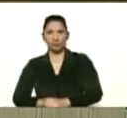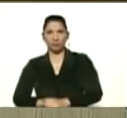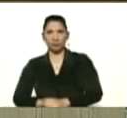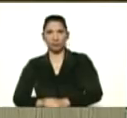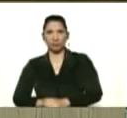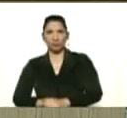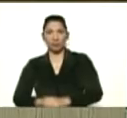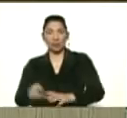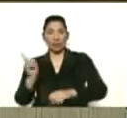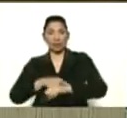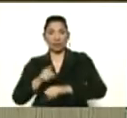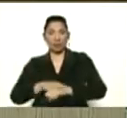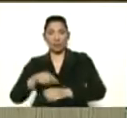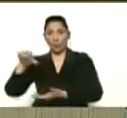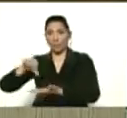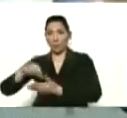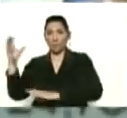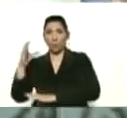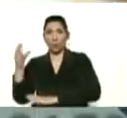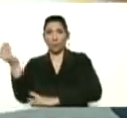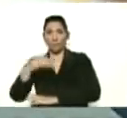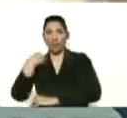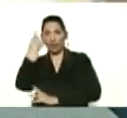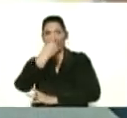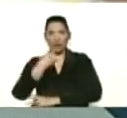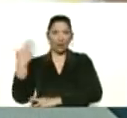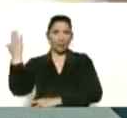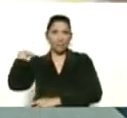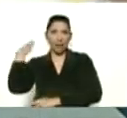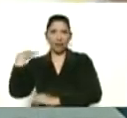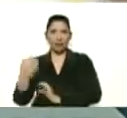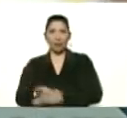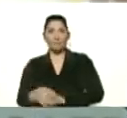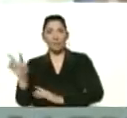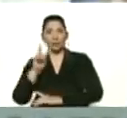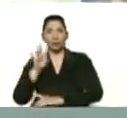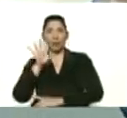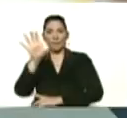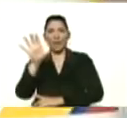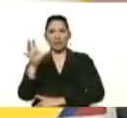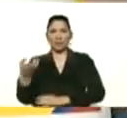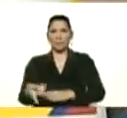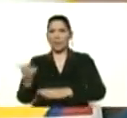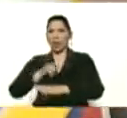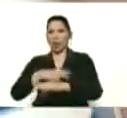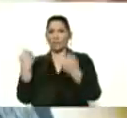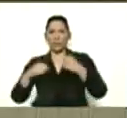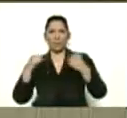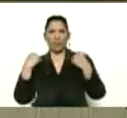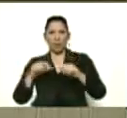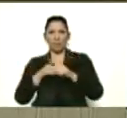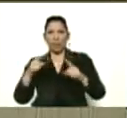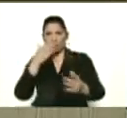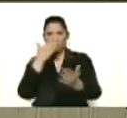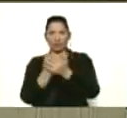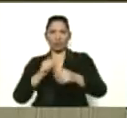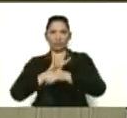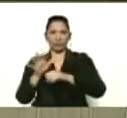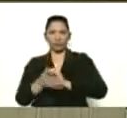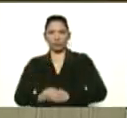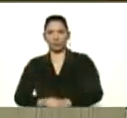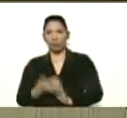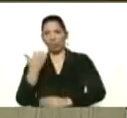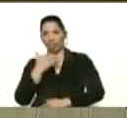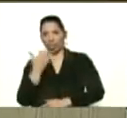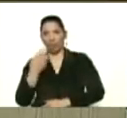El tiempo de Bogotá, que tiene más cara que espalda. Venezuela es uno de los países peor preparados para afrontar el COVID-19.